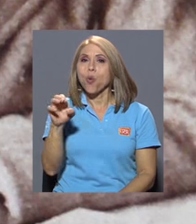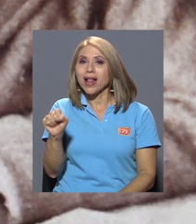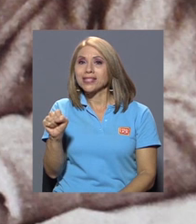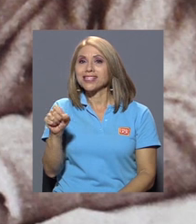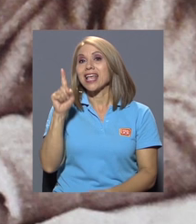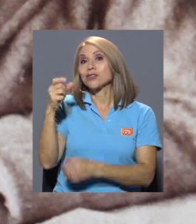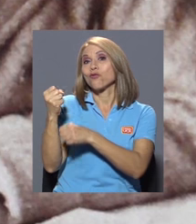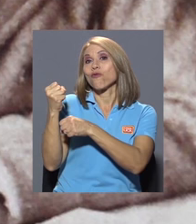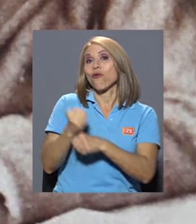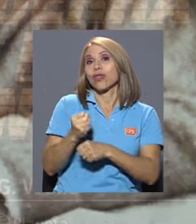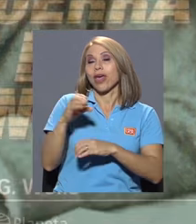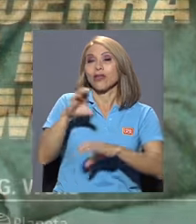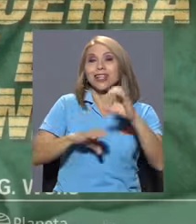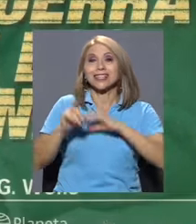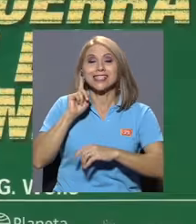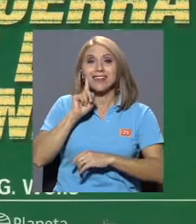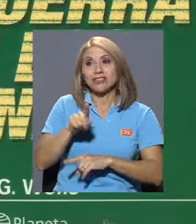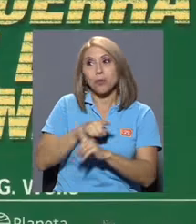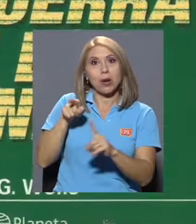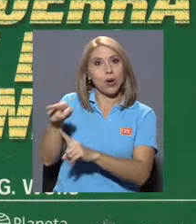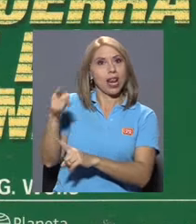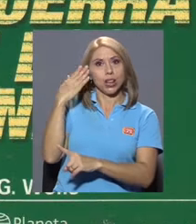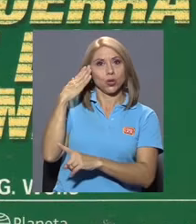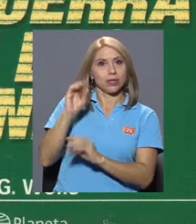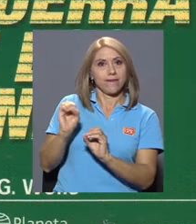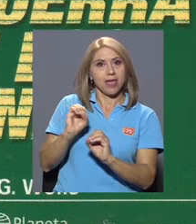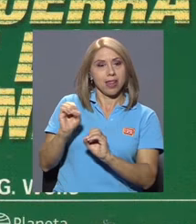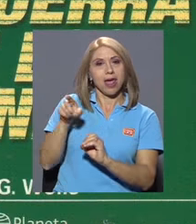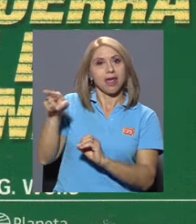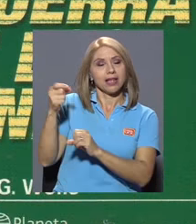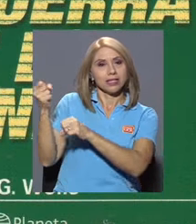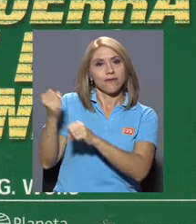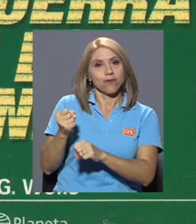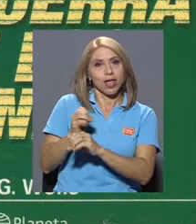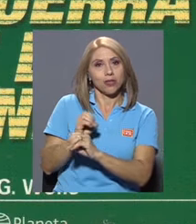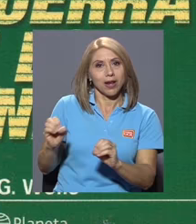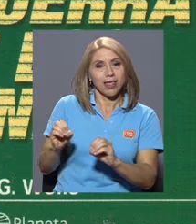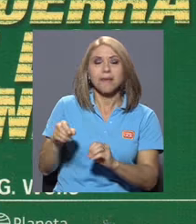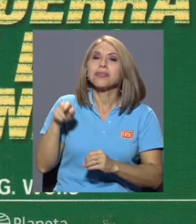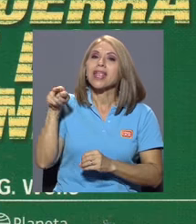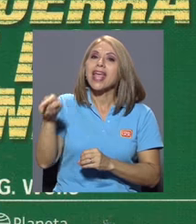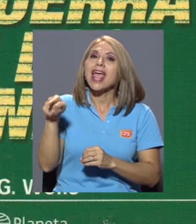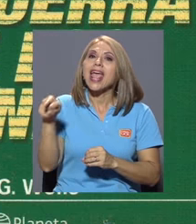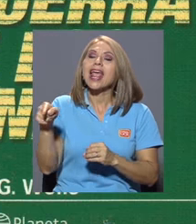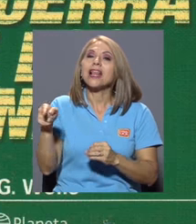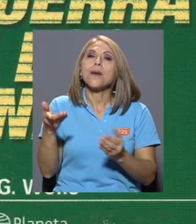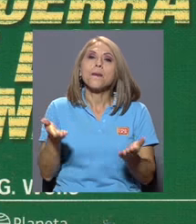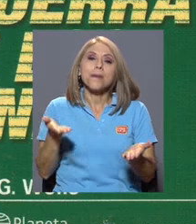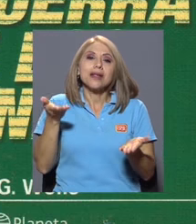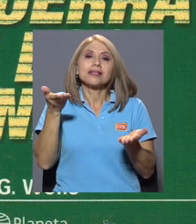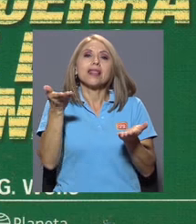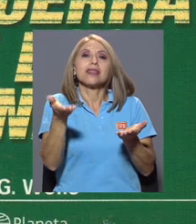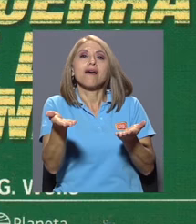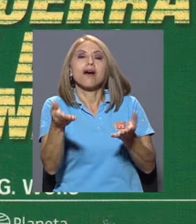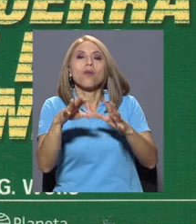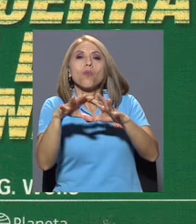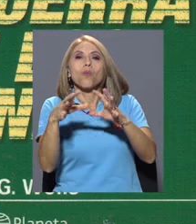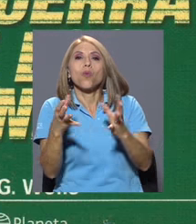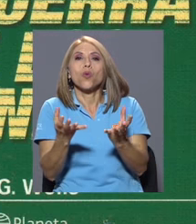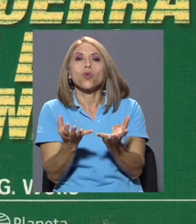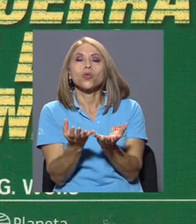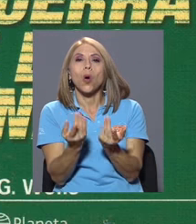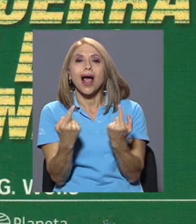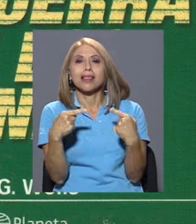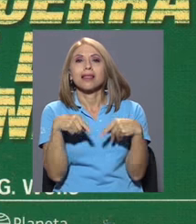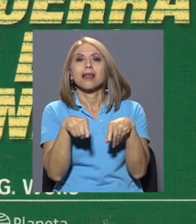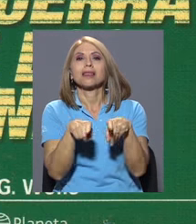ficción, sin que él supiera que él estaba fundando nada. Y él presentaba un mundo alternativo muy sombrío,